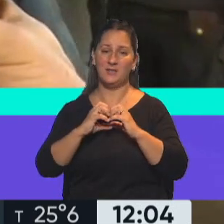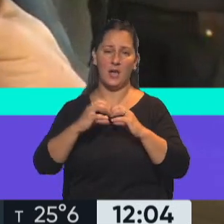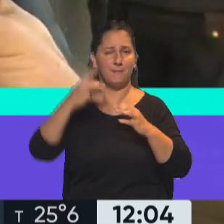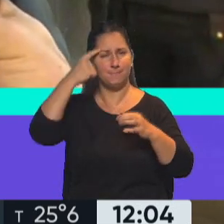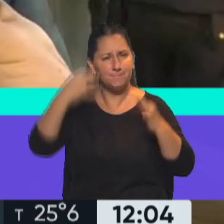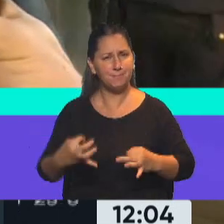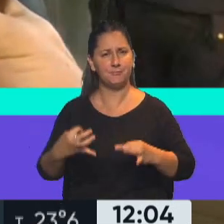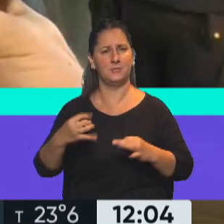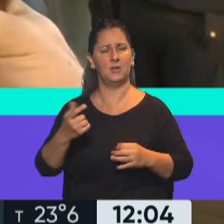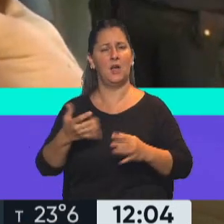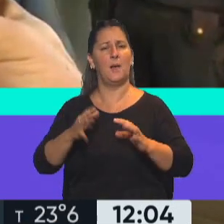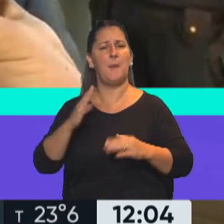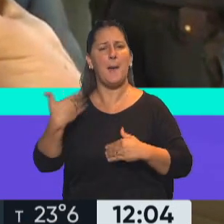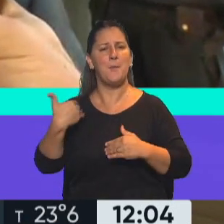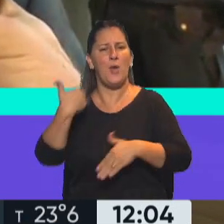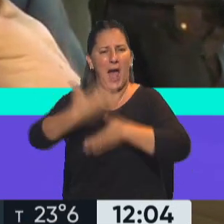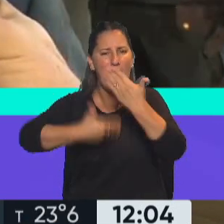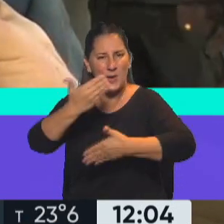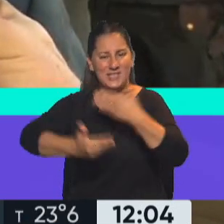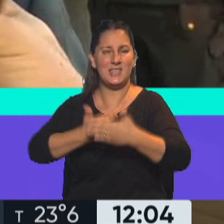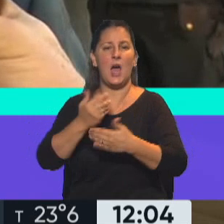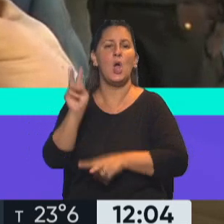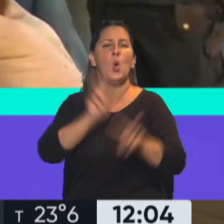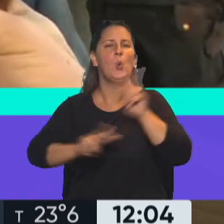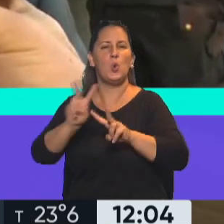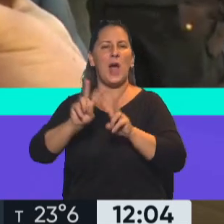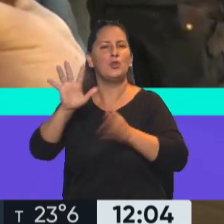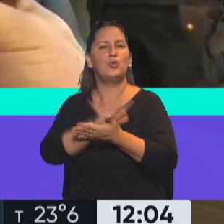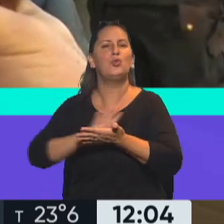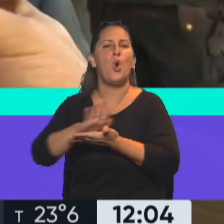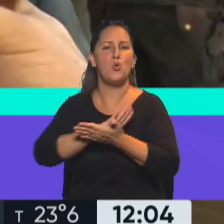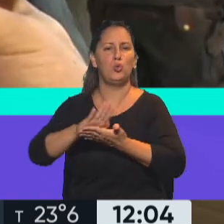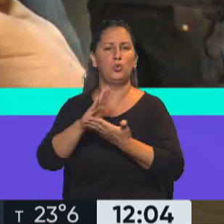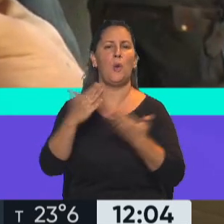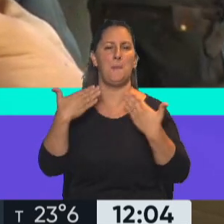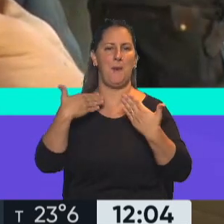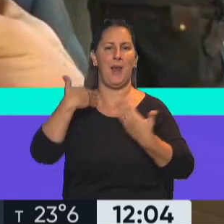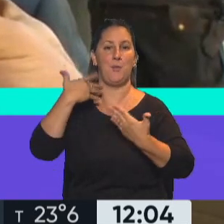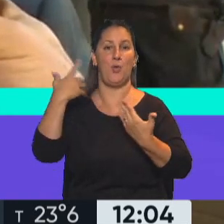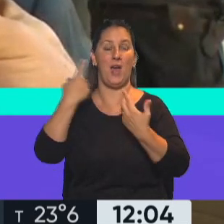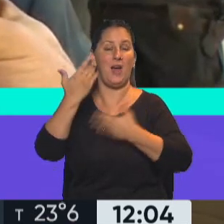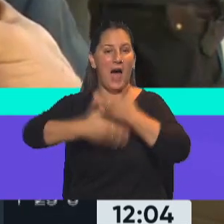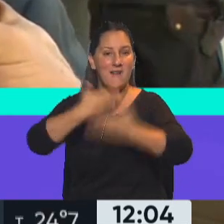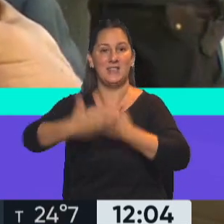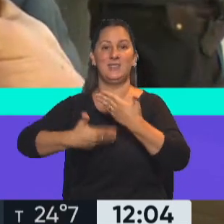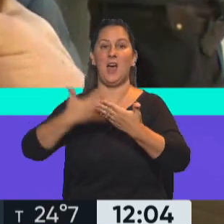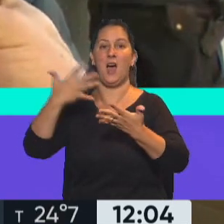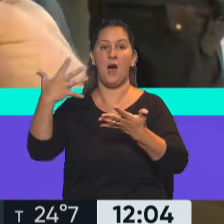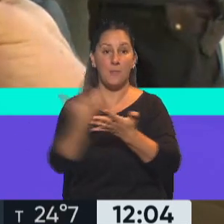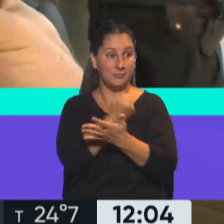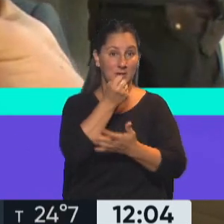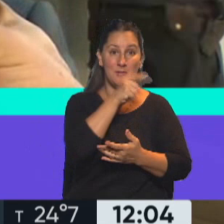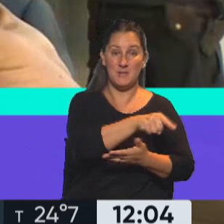razonable, constructivo, y encontrar la salida que nos permita lograr lo que se ha consolidado en